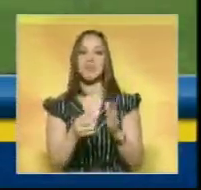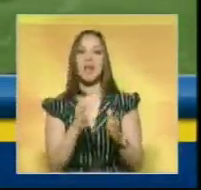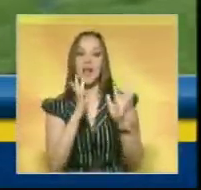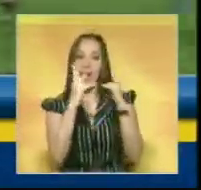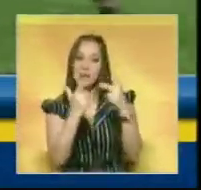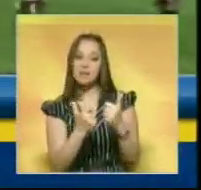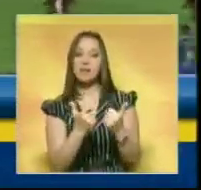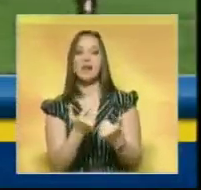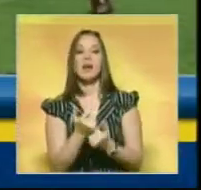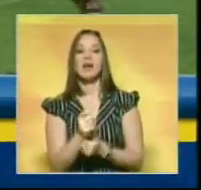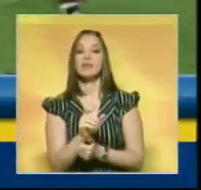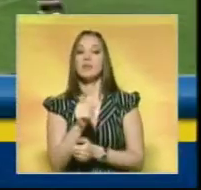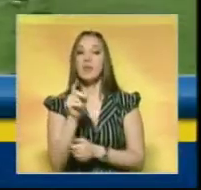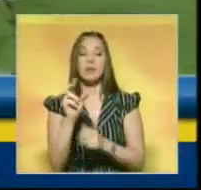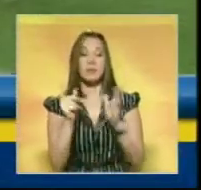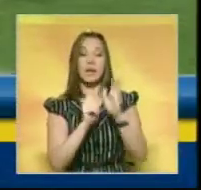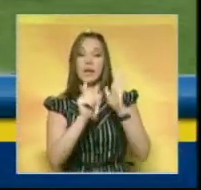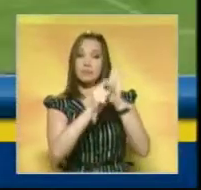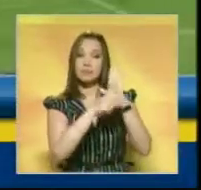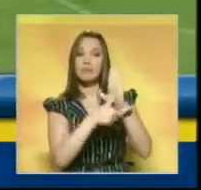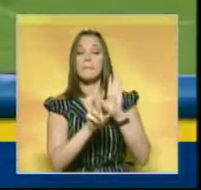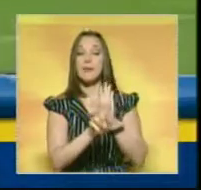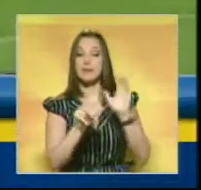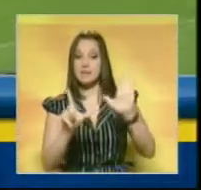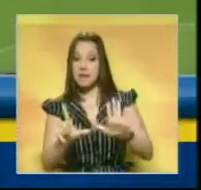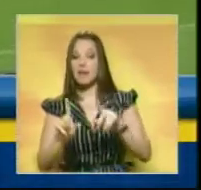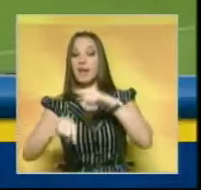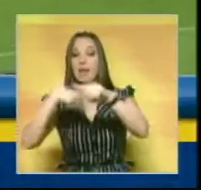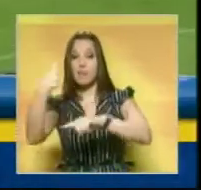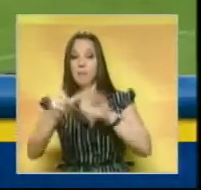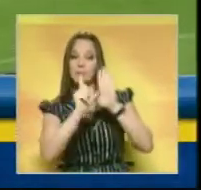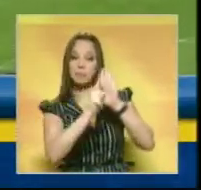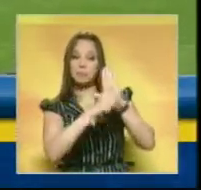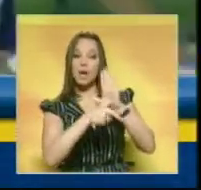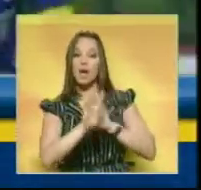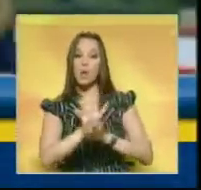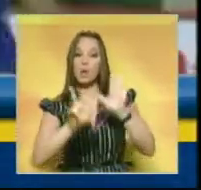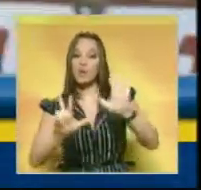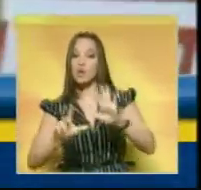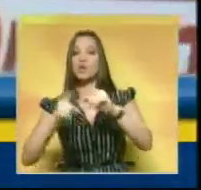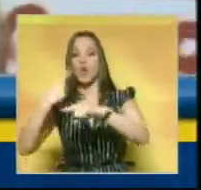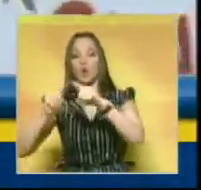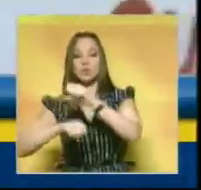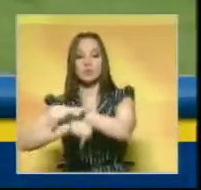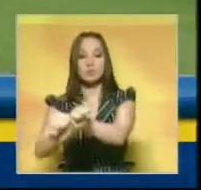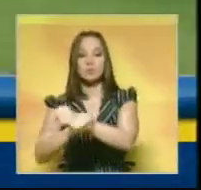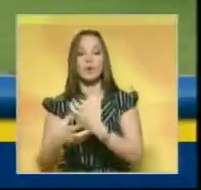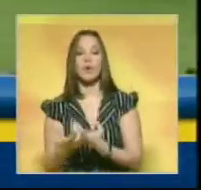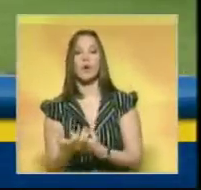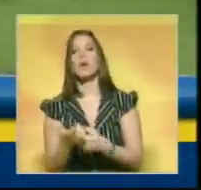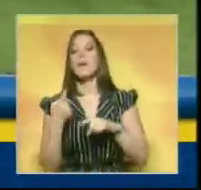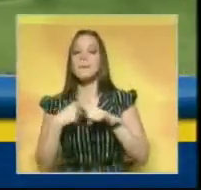tantos. Marcó el primero a los 27 y el segundo a los 48. Aún así, Dani Cure descontó por los Rojos del Ávila a los 50, aunque ya cuando se cumplía el